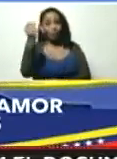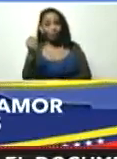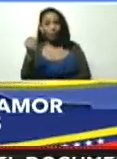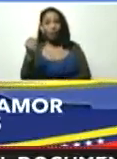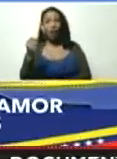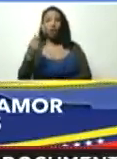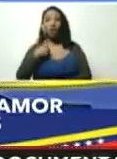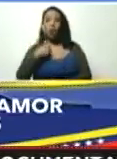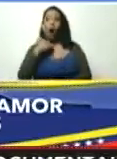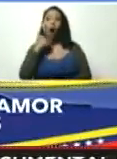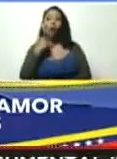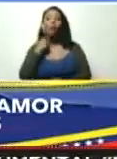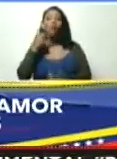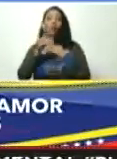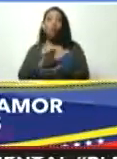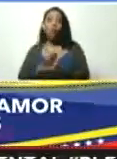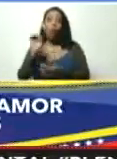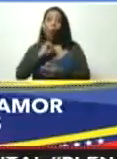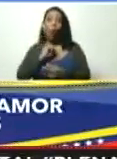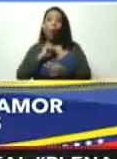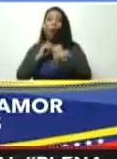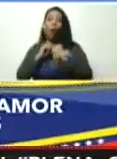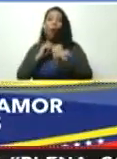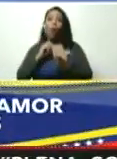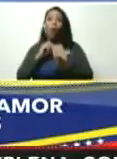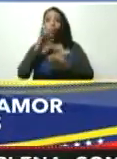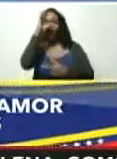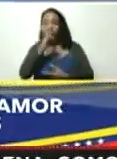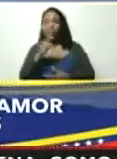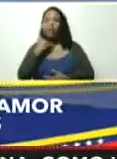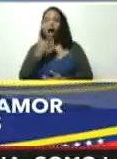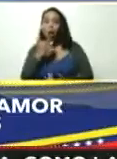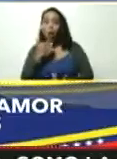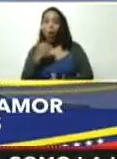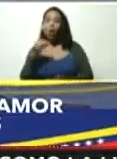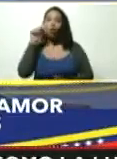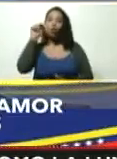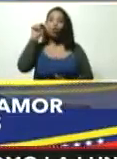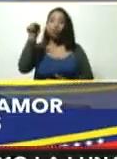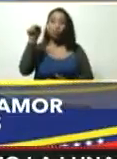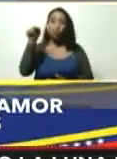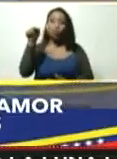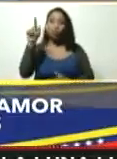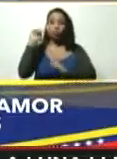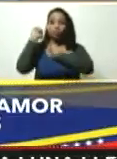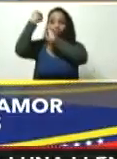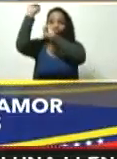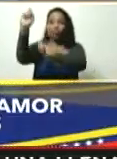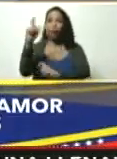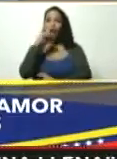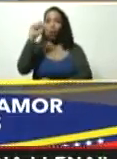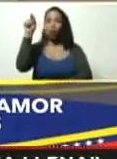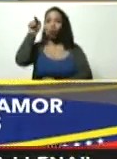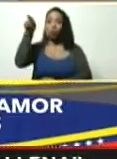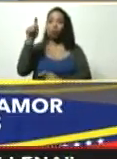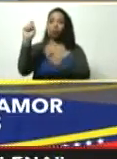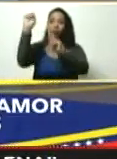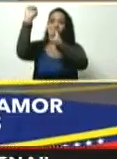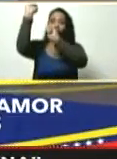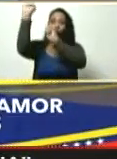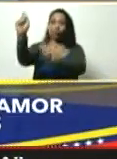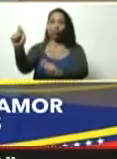llegara a faltar o a quedar inhabilitado para gobernar, te tocaría a ti, Nicolás. Te tocaría a ti asumir las riendas